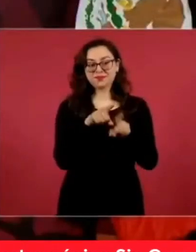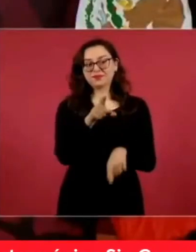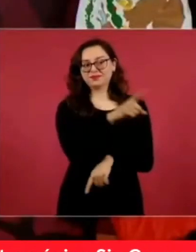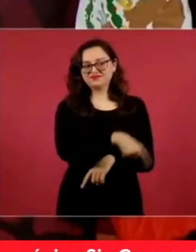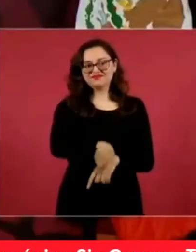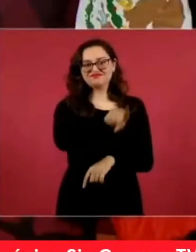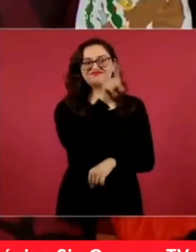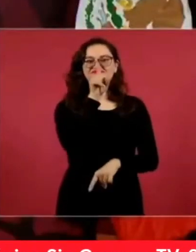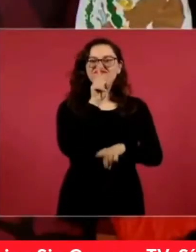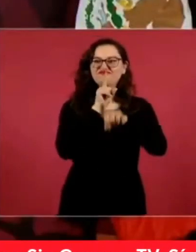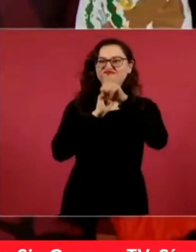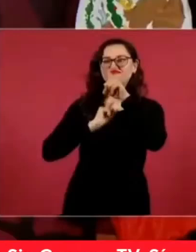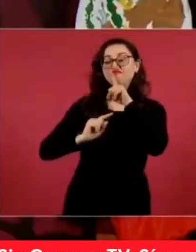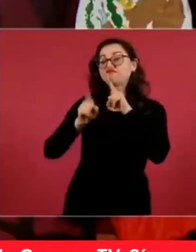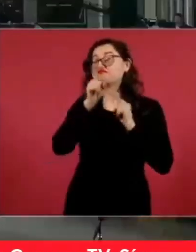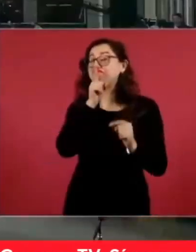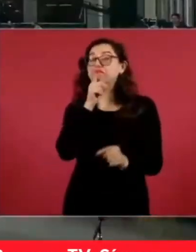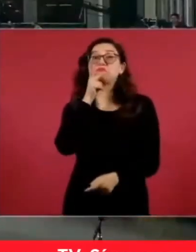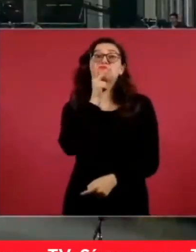mentira